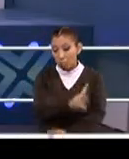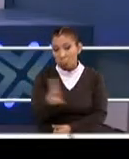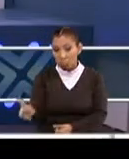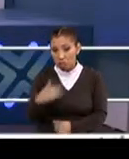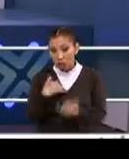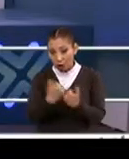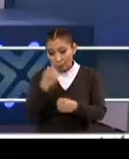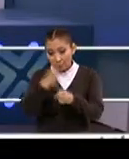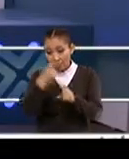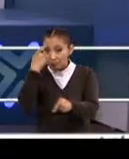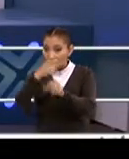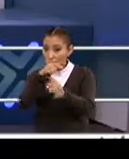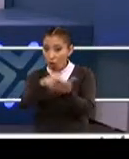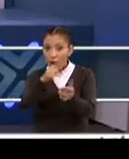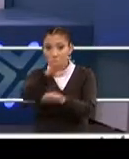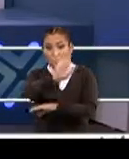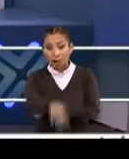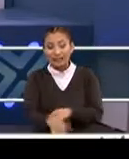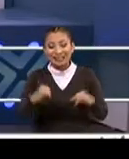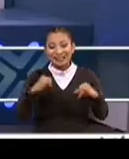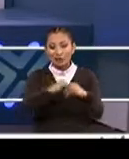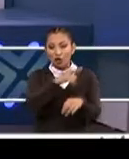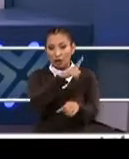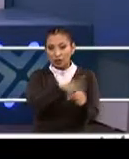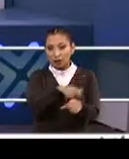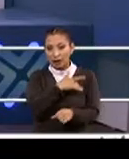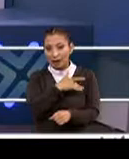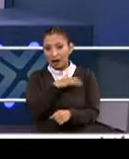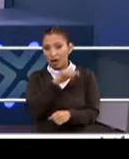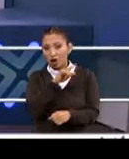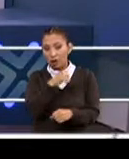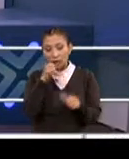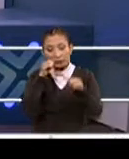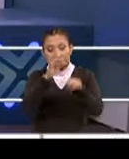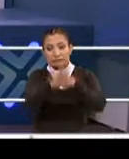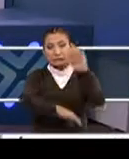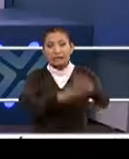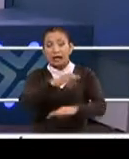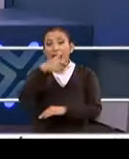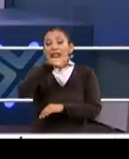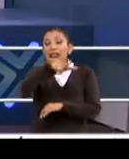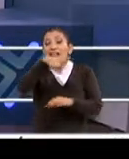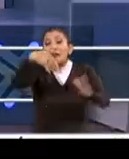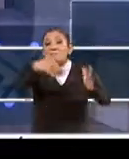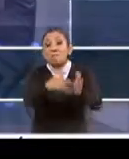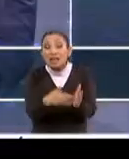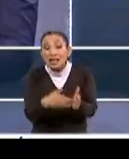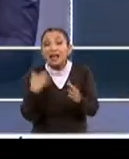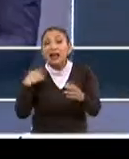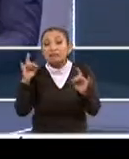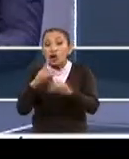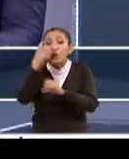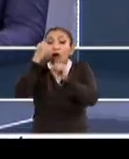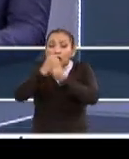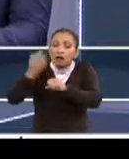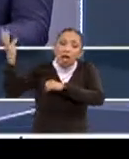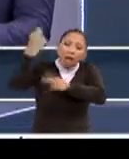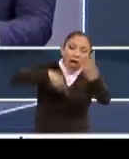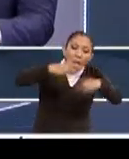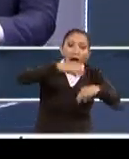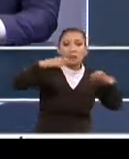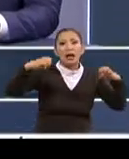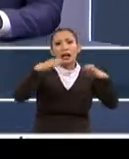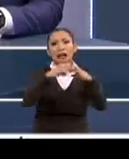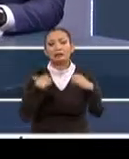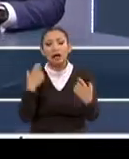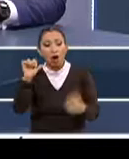también es la principal causa de muerte. En el Instituto Nacional de Cardiología atendemos alrededor de 17,000 casos anuales en